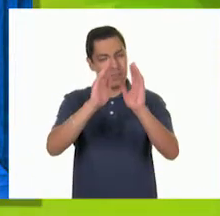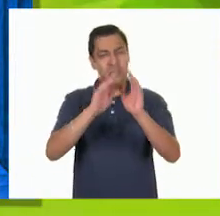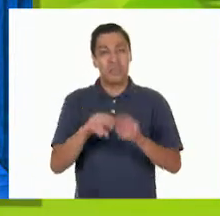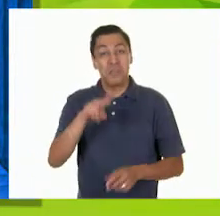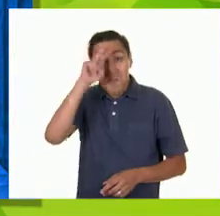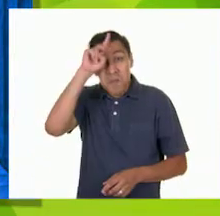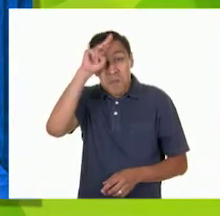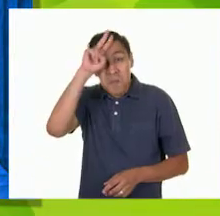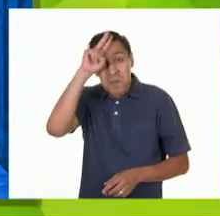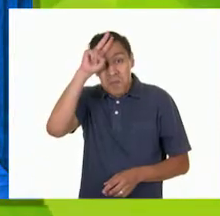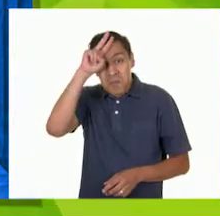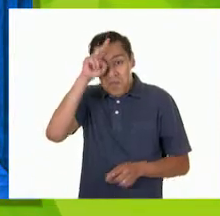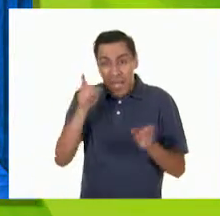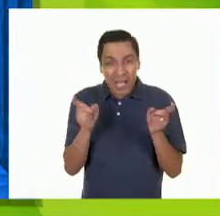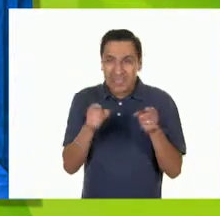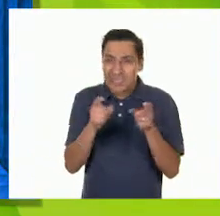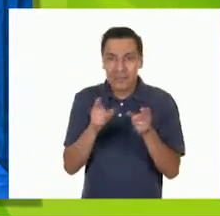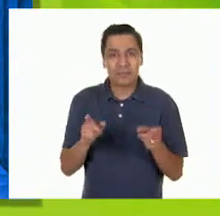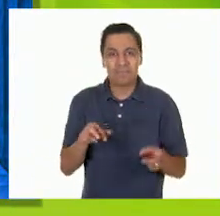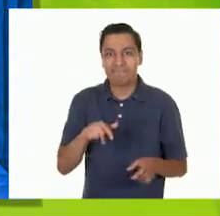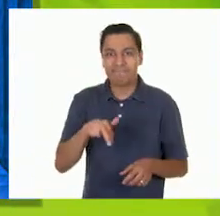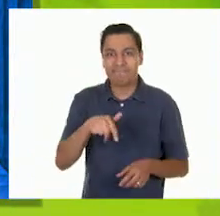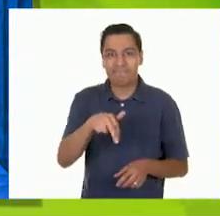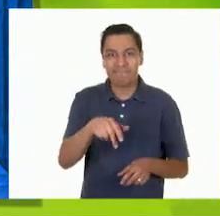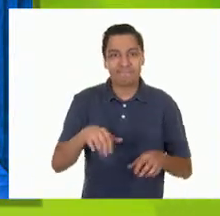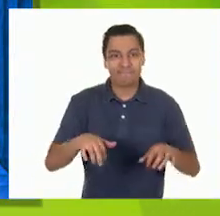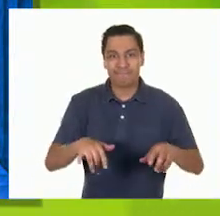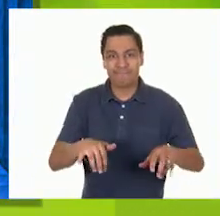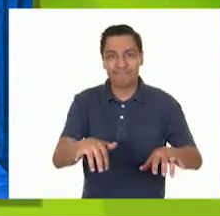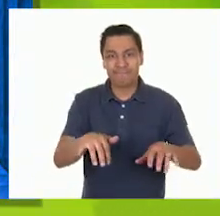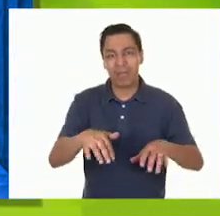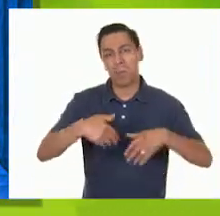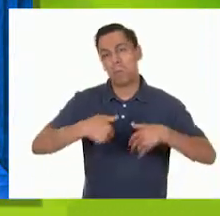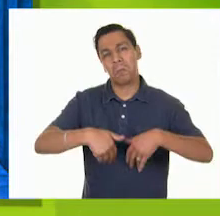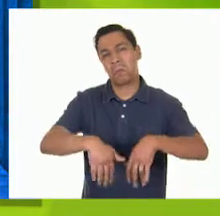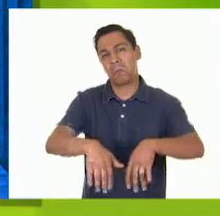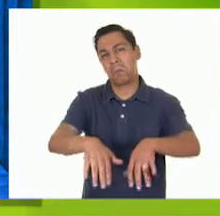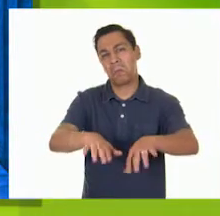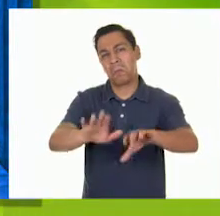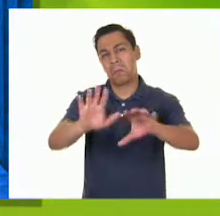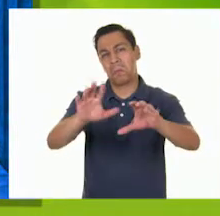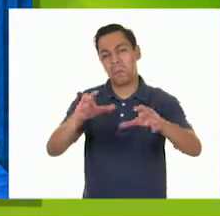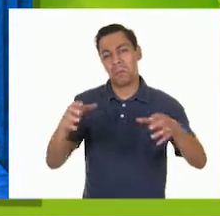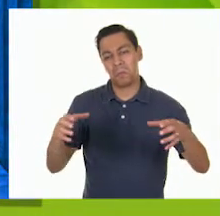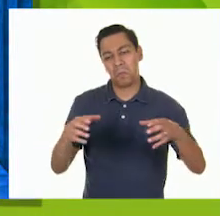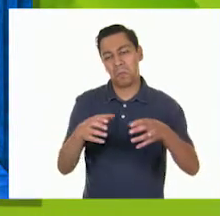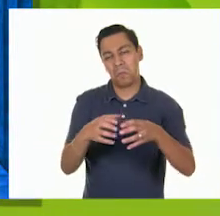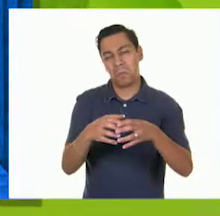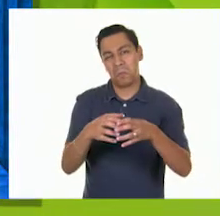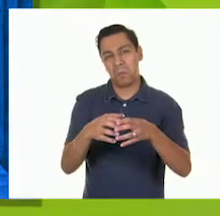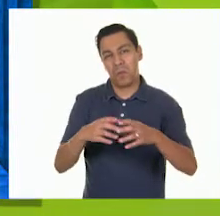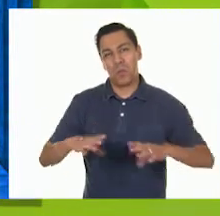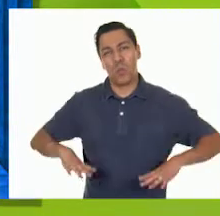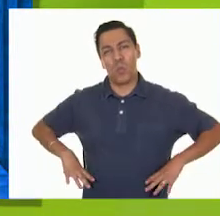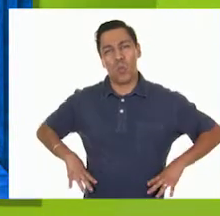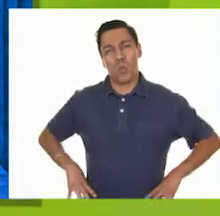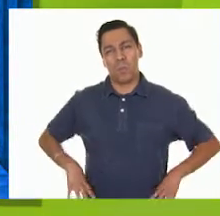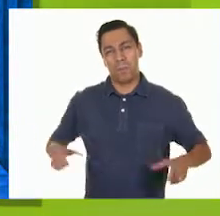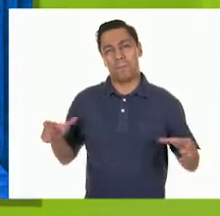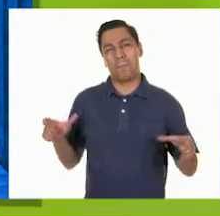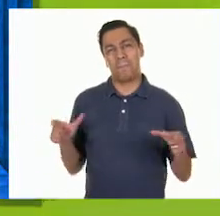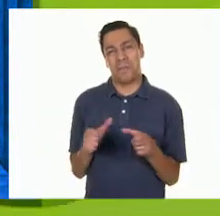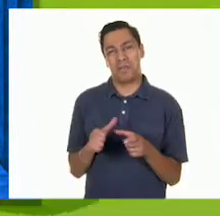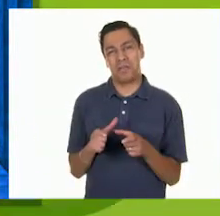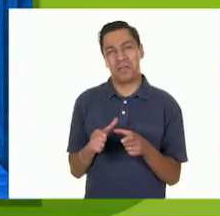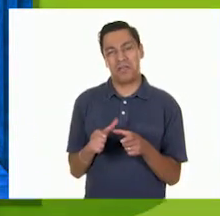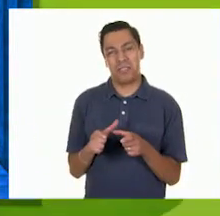hormiga no volvió a ser igual desde entonces las hormigas son como ahora que tienen una pequeña cintura y que tal